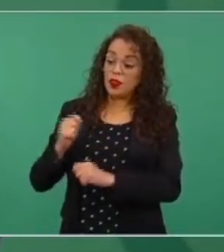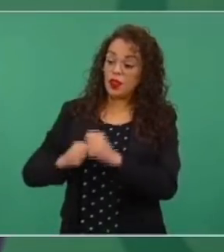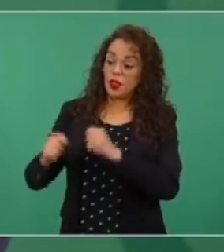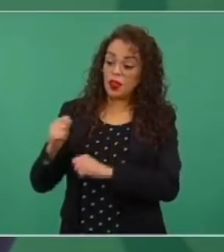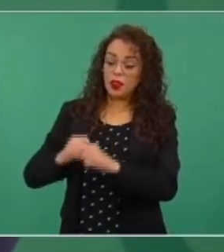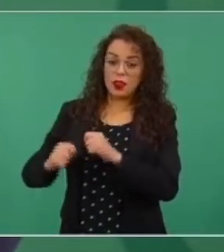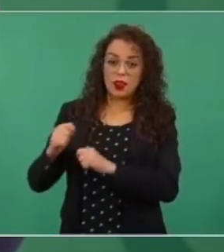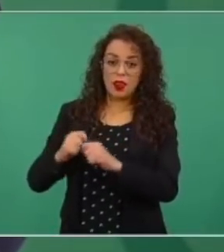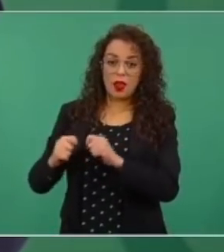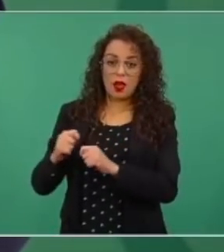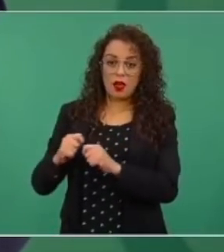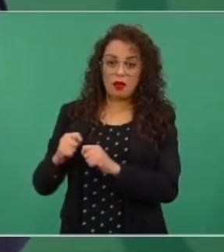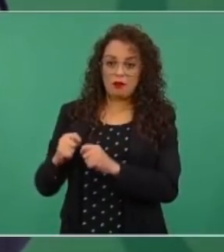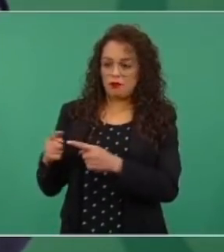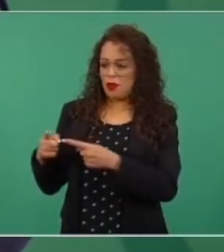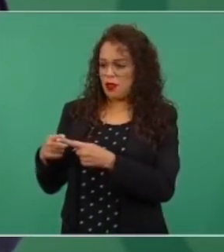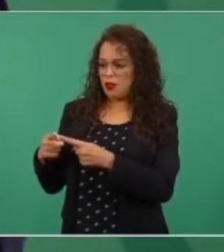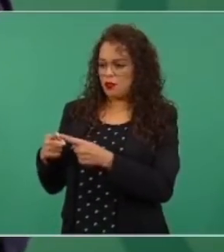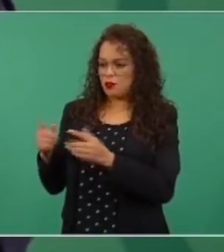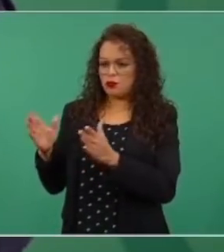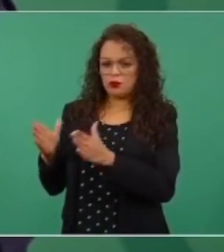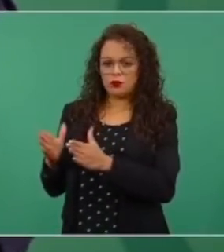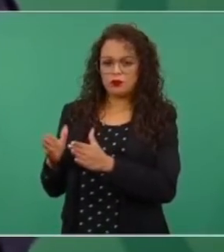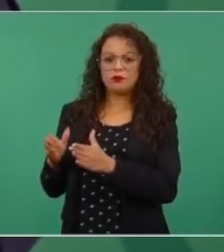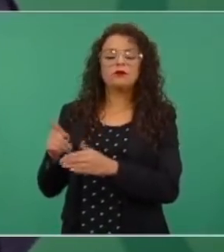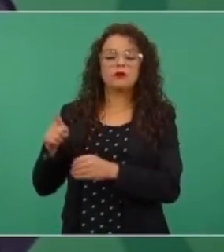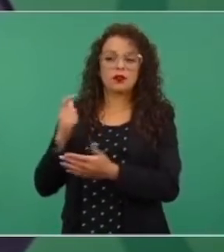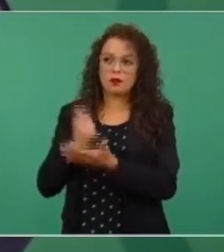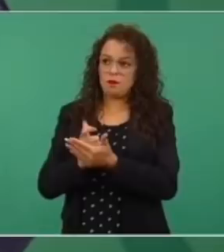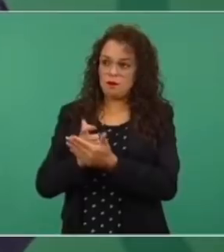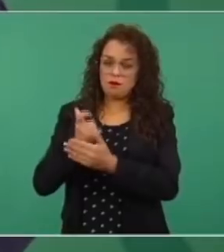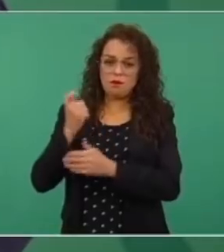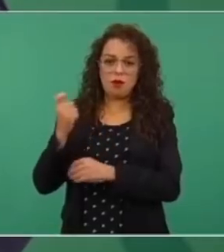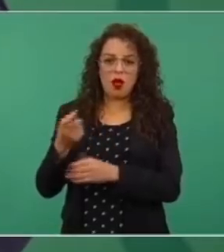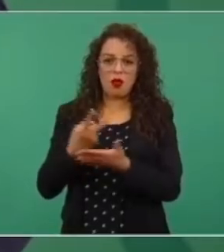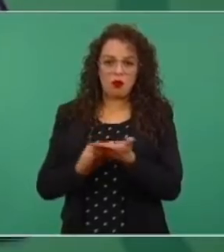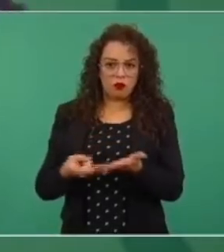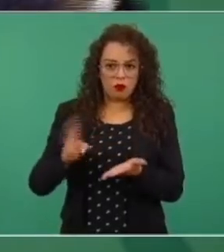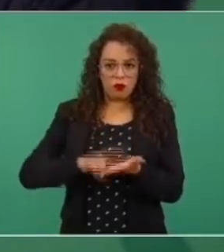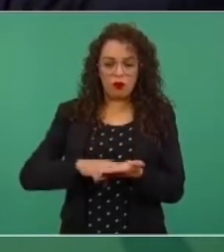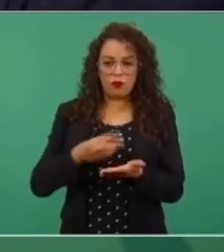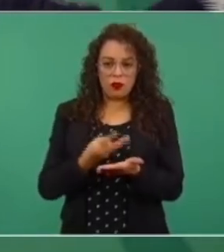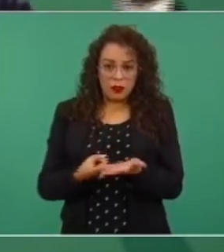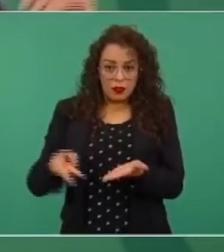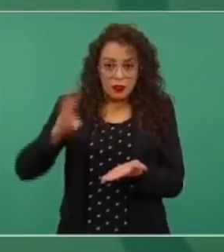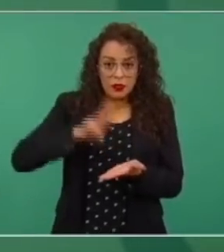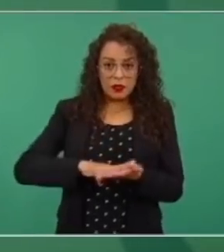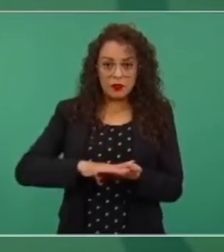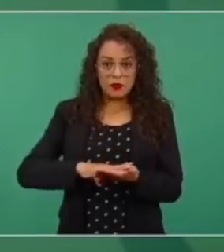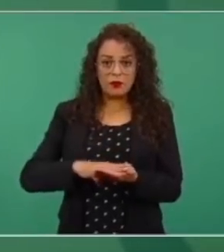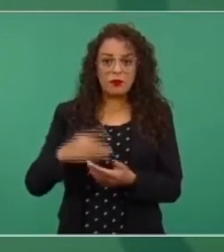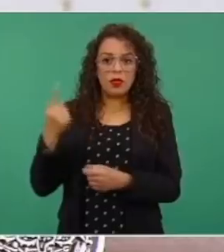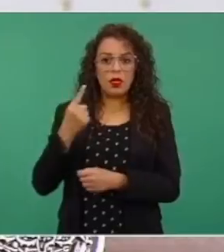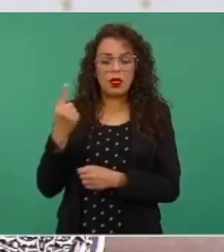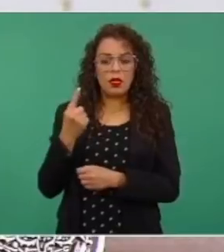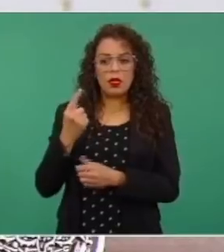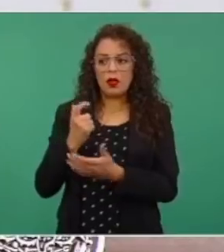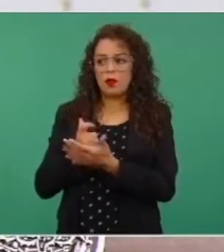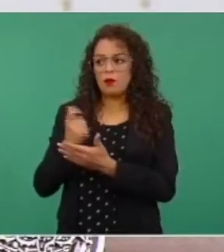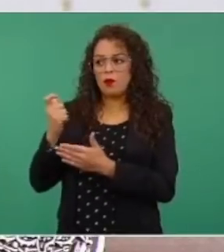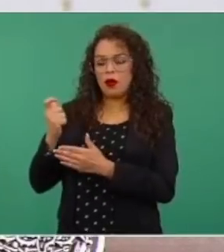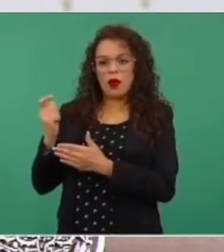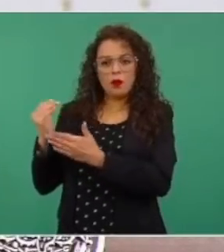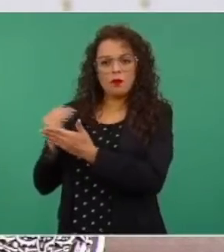de abarrotes, paga 3, 4 veces más que lo que paga el Oxxo.